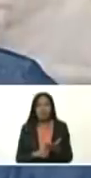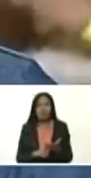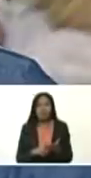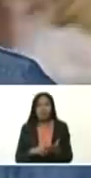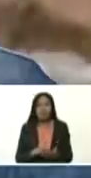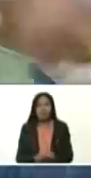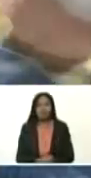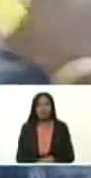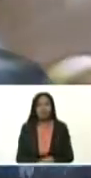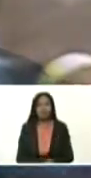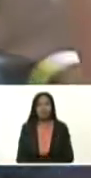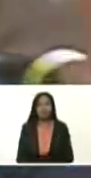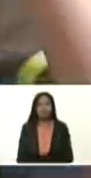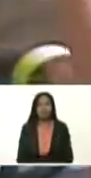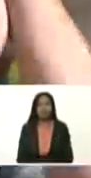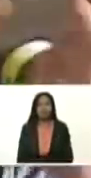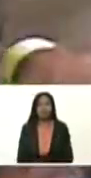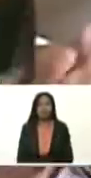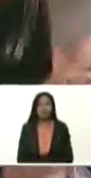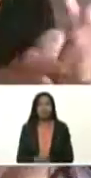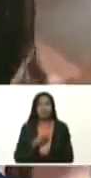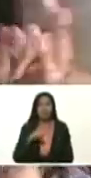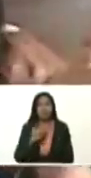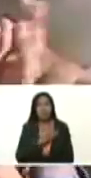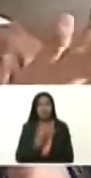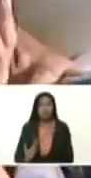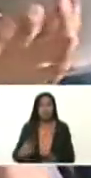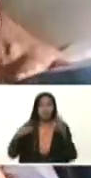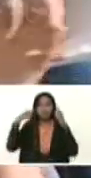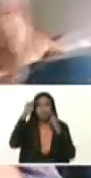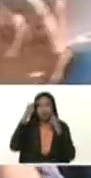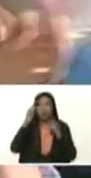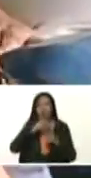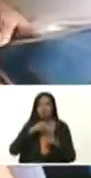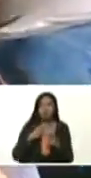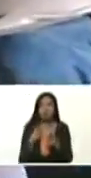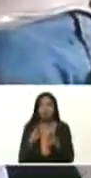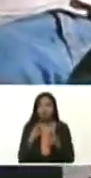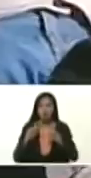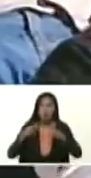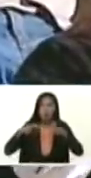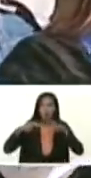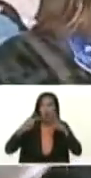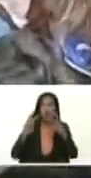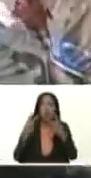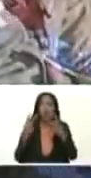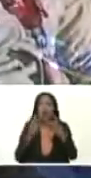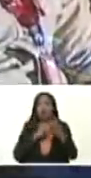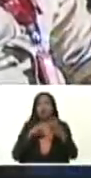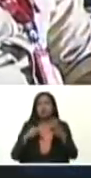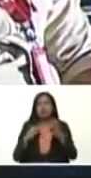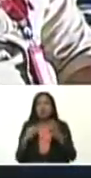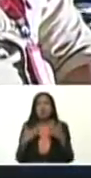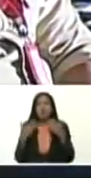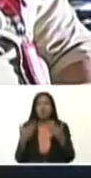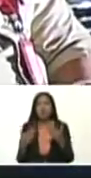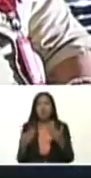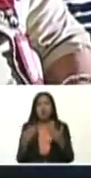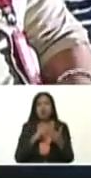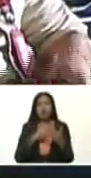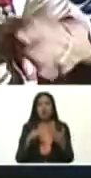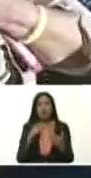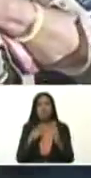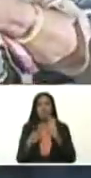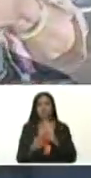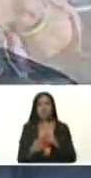es, el cual nuestro presidente Chávez también nos reivindicó y nos dejó un gran legado, que fue el